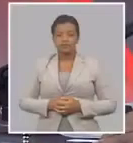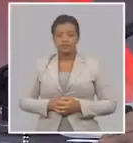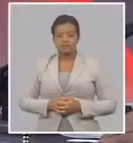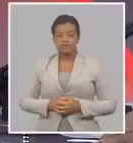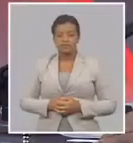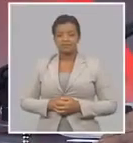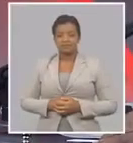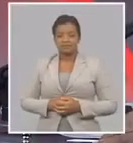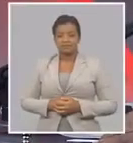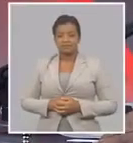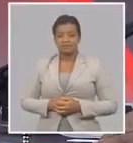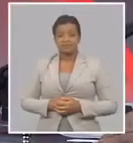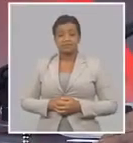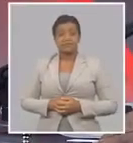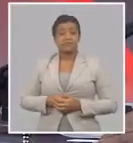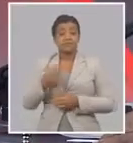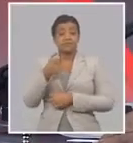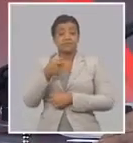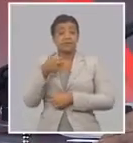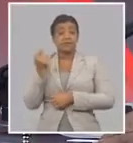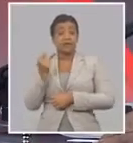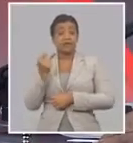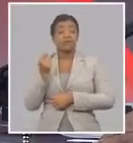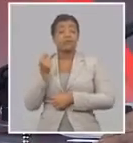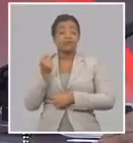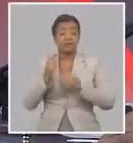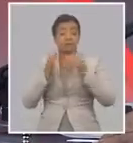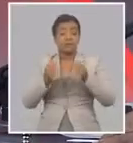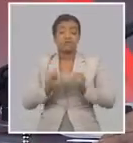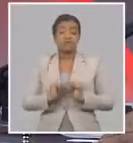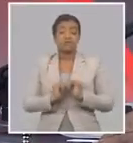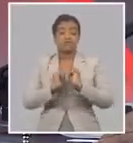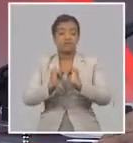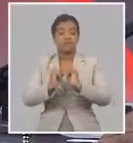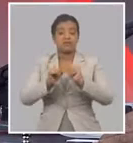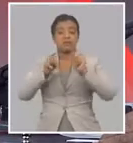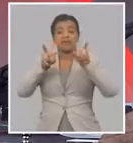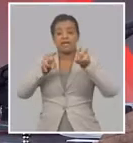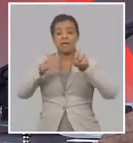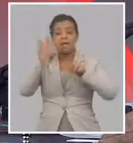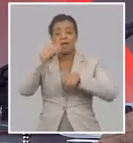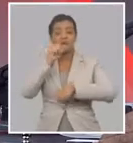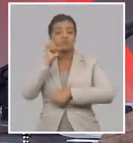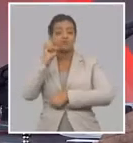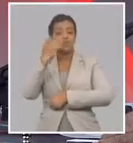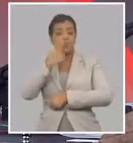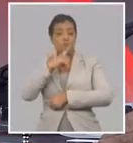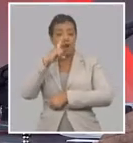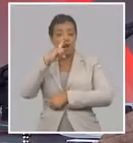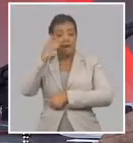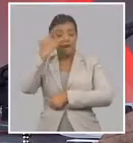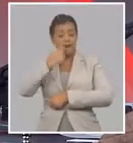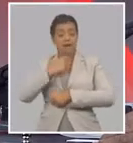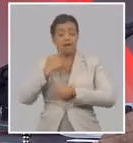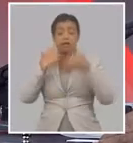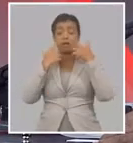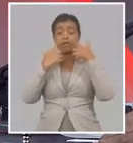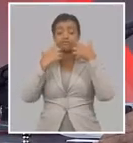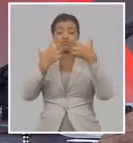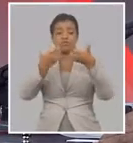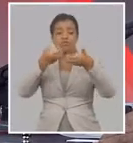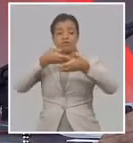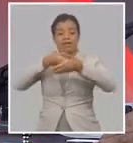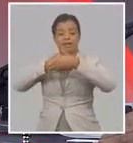bueno apeló también a la rapidez del coronel william para hablar sobre el tema aduanal un asunto por supuesto que tiene mucho que ver con esas operaciones de entrada